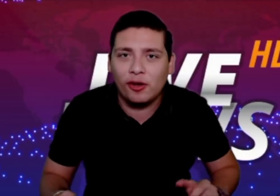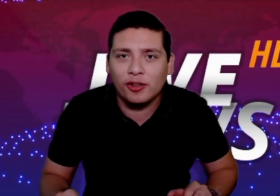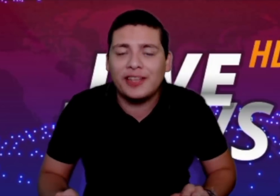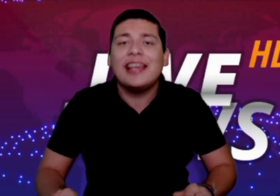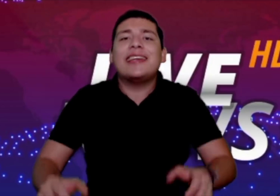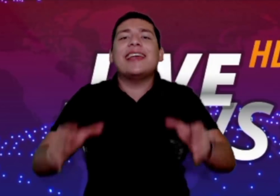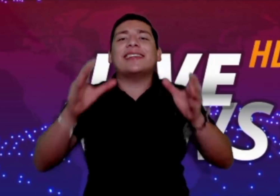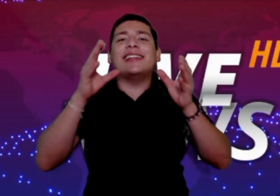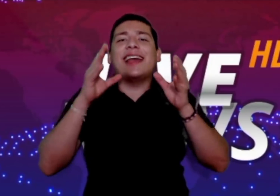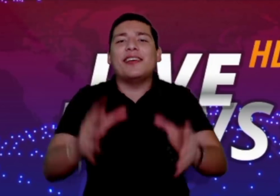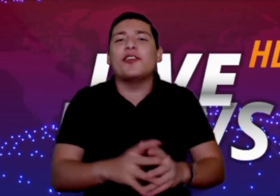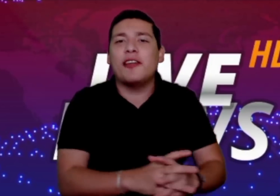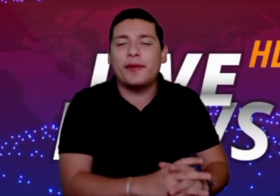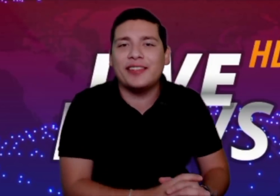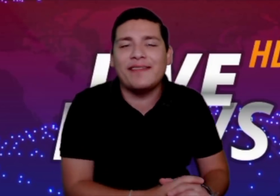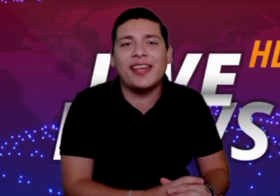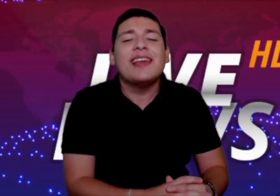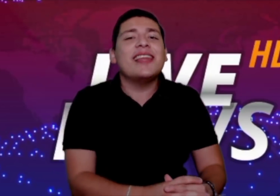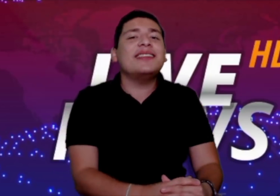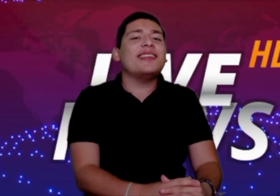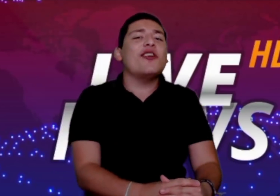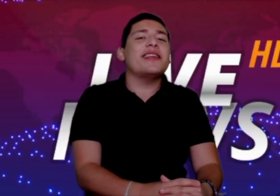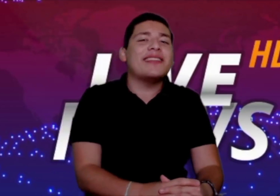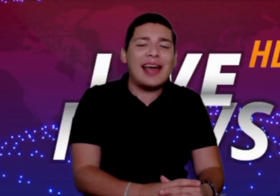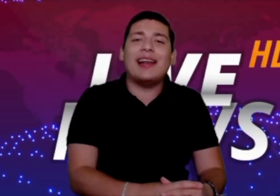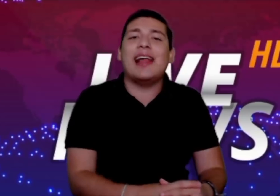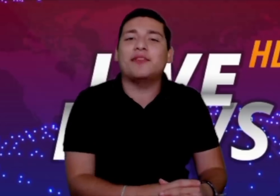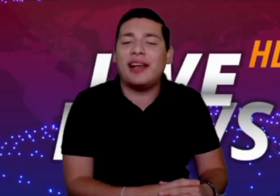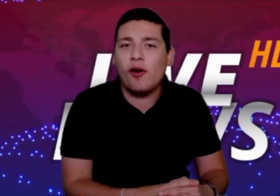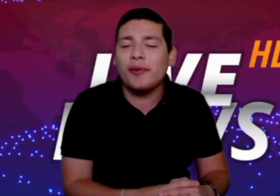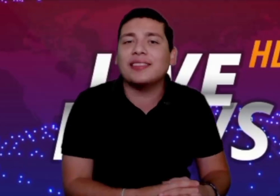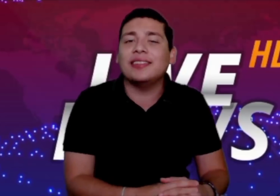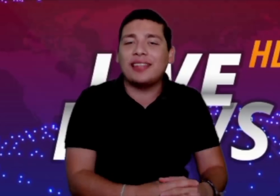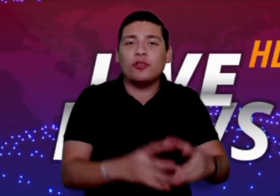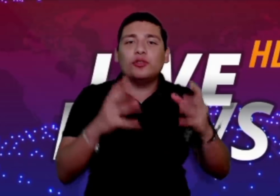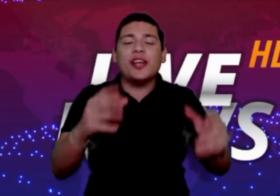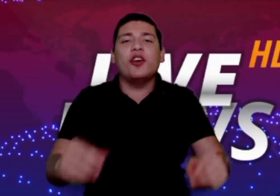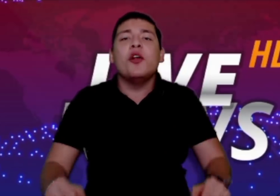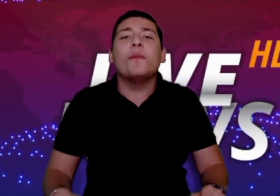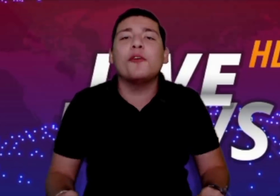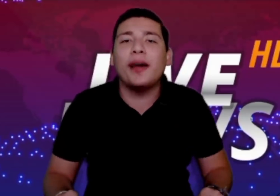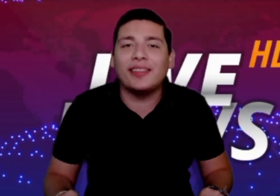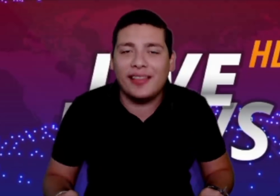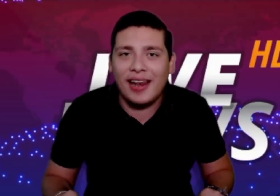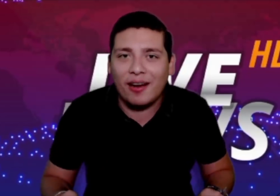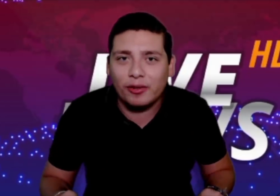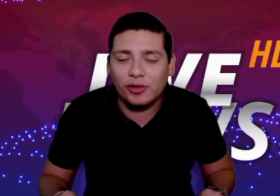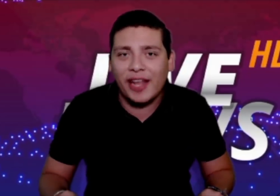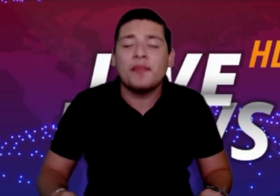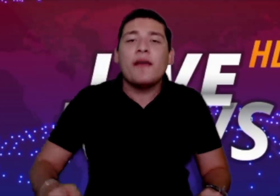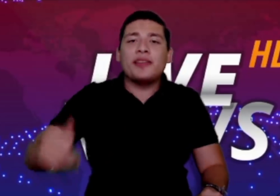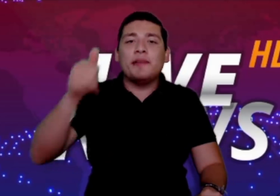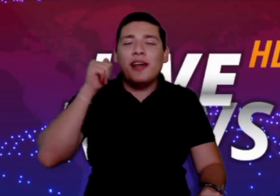los bigotes. Y es que el día de hoy el presidente decidió blindar las mega obras que se están construyendo por parte de la